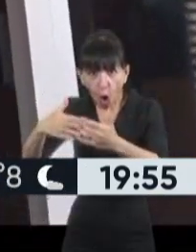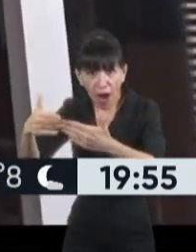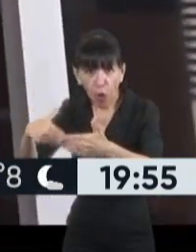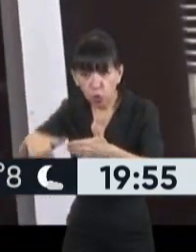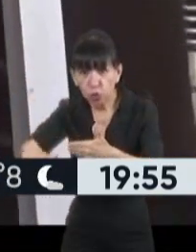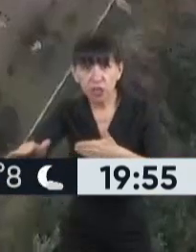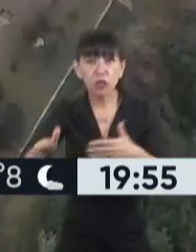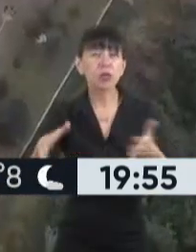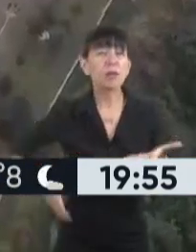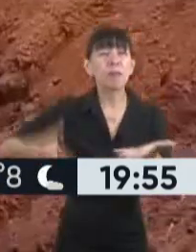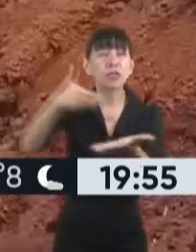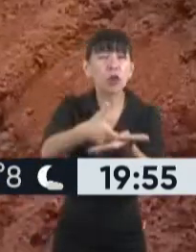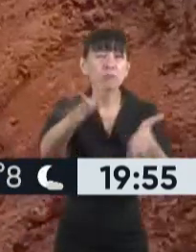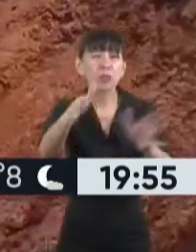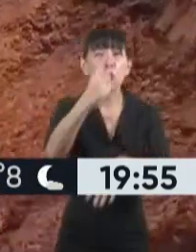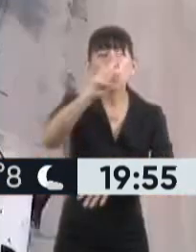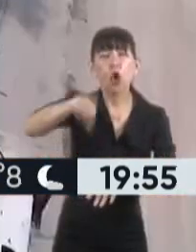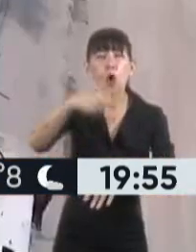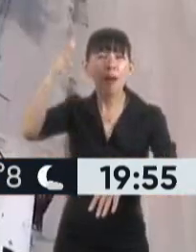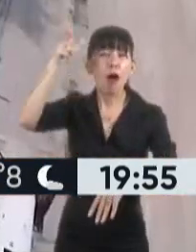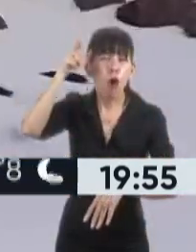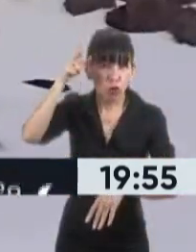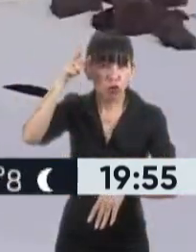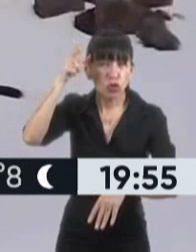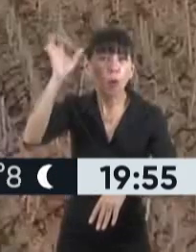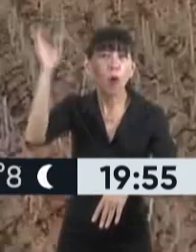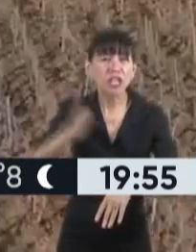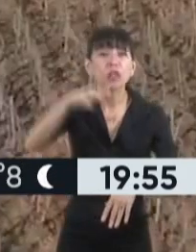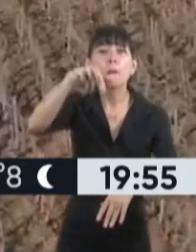o menos del 1,8 del PBI anual, promedio.